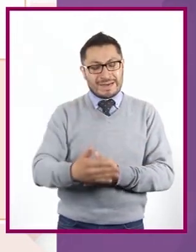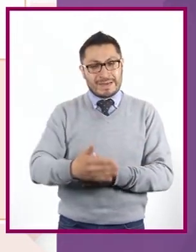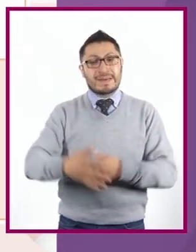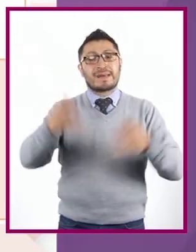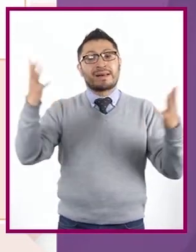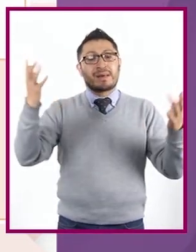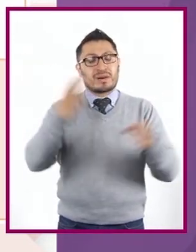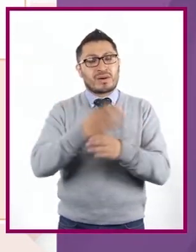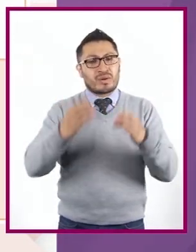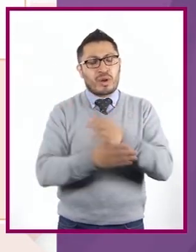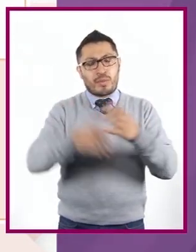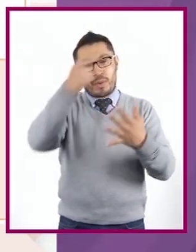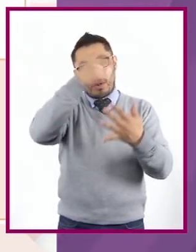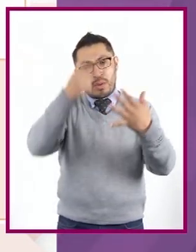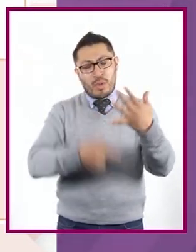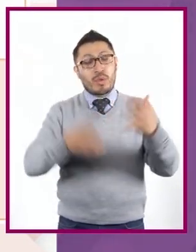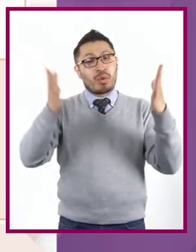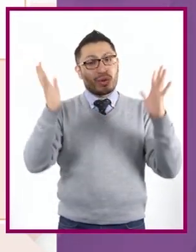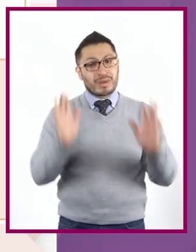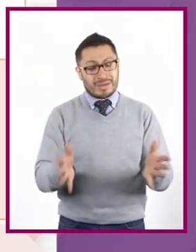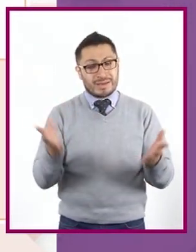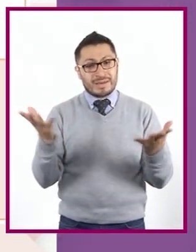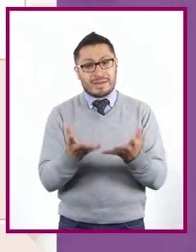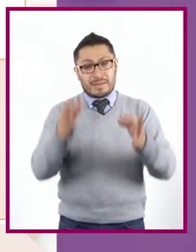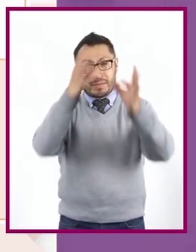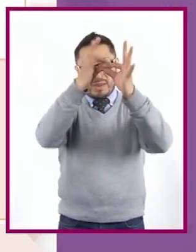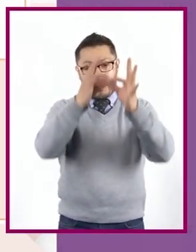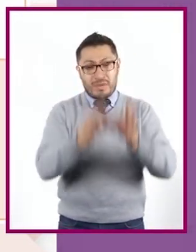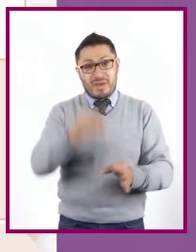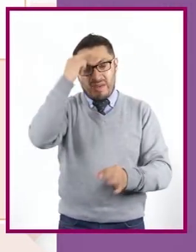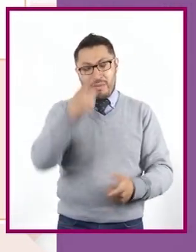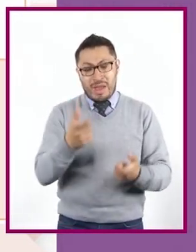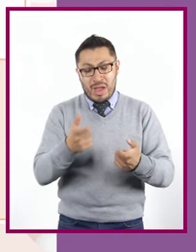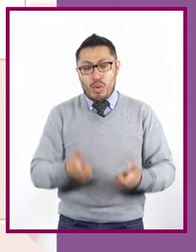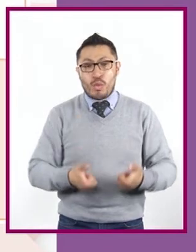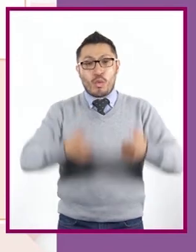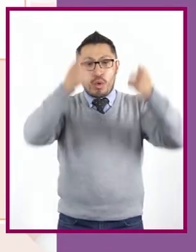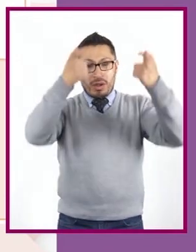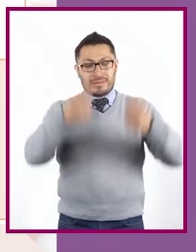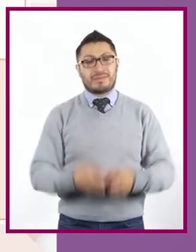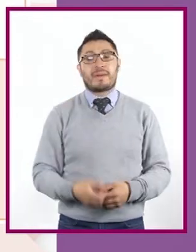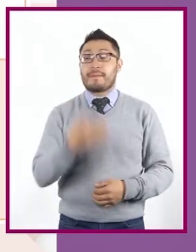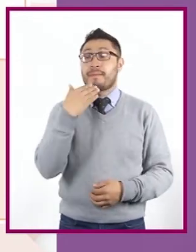las acciones para el crecimiento económico. Correcto, me da